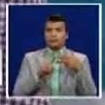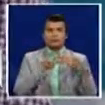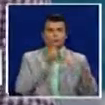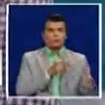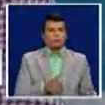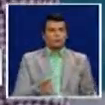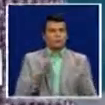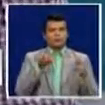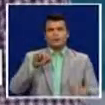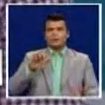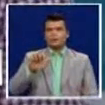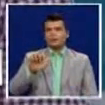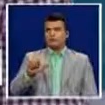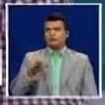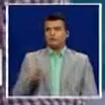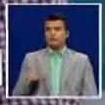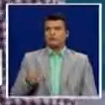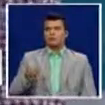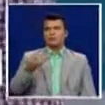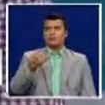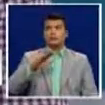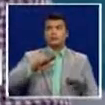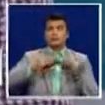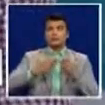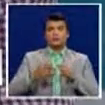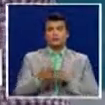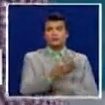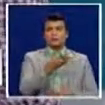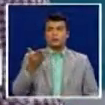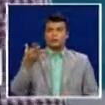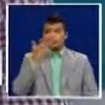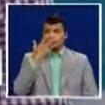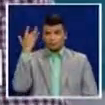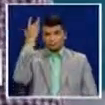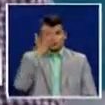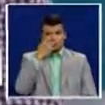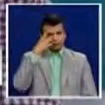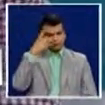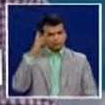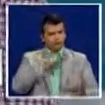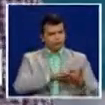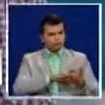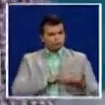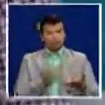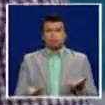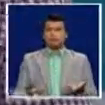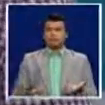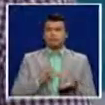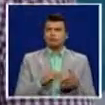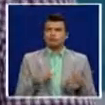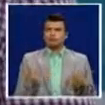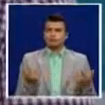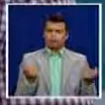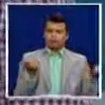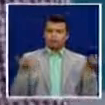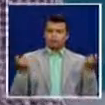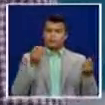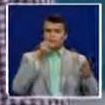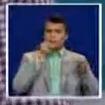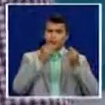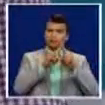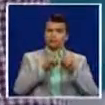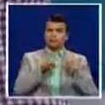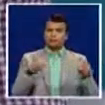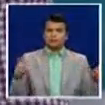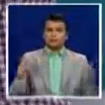Naya, ¿sí?, en zona de Buenaventura, en donde las comunidades afro están retomando una cosa que ellos llaman la soberanía alimenticia. Qué bien. Están